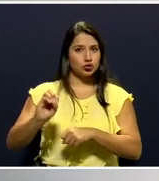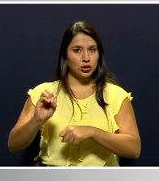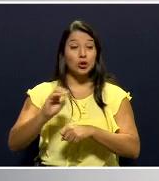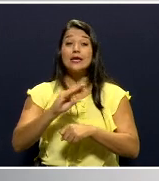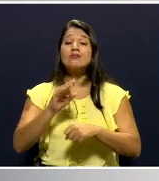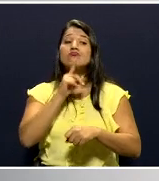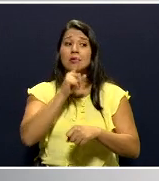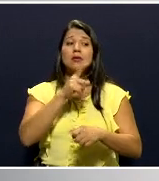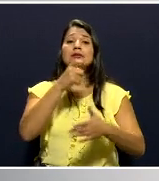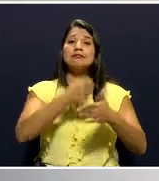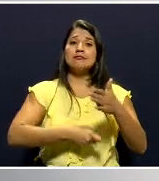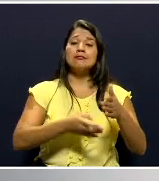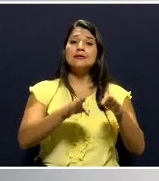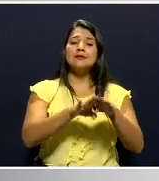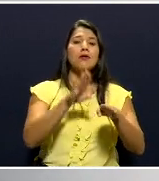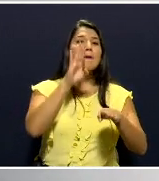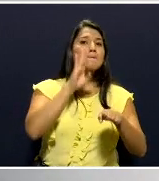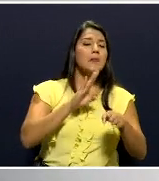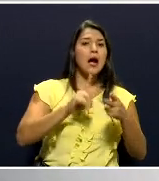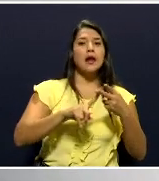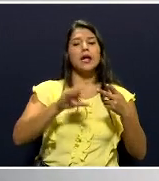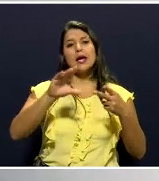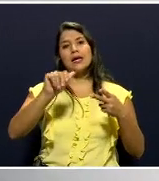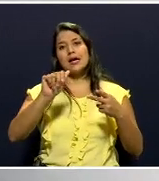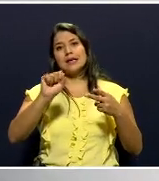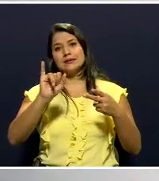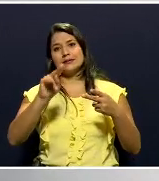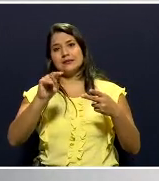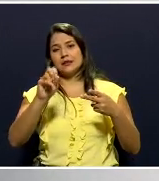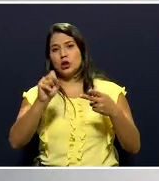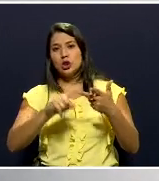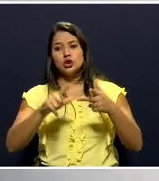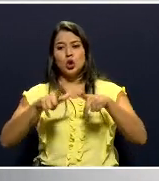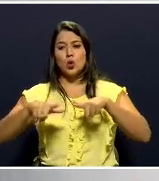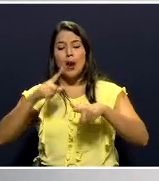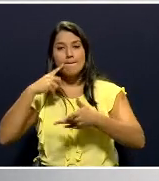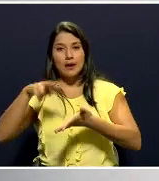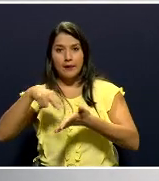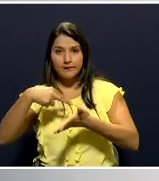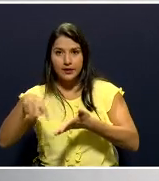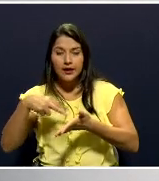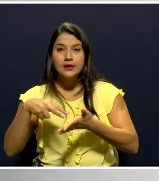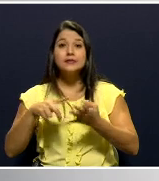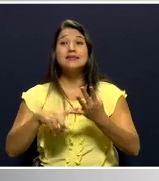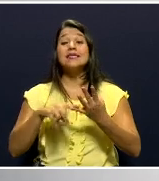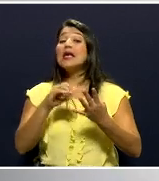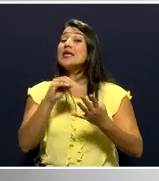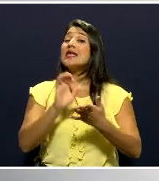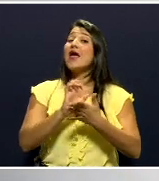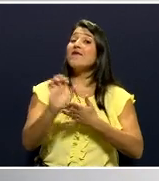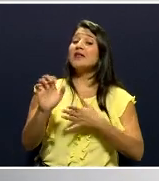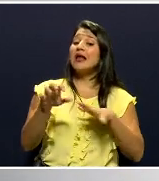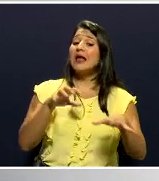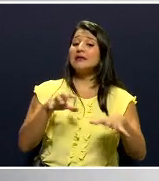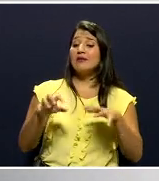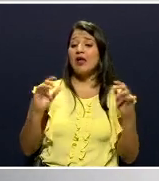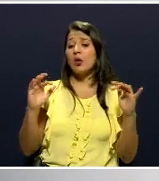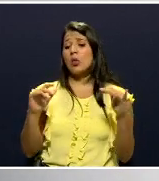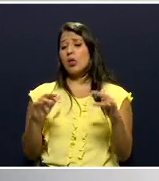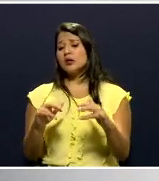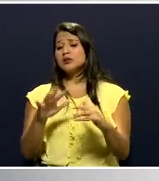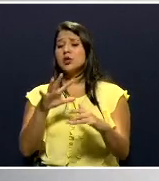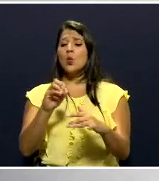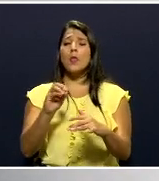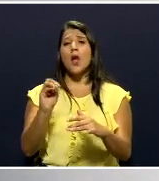Y con respecto a las sesiones del Consejo Municipal, que por sí mismas pueden ser una concentración importante de personas, 50 o más personas en algunos